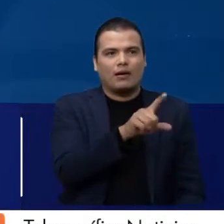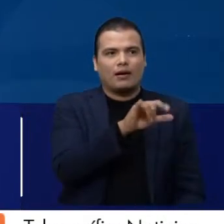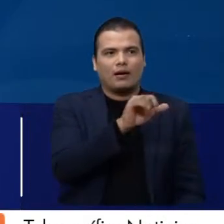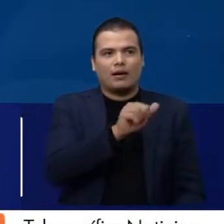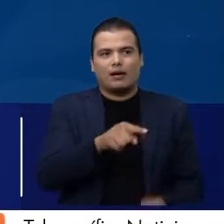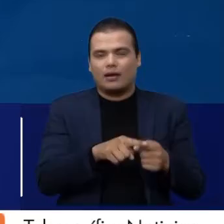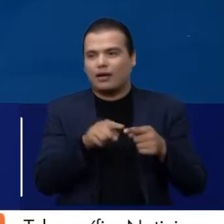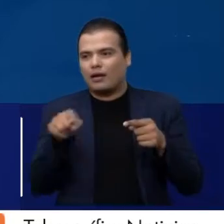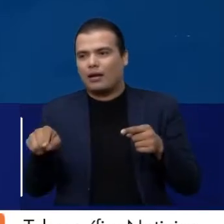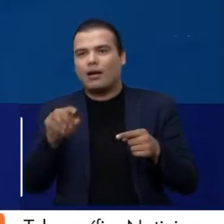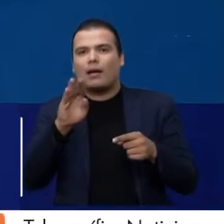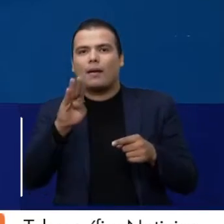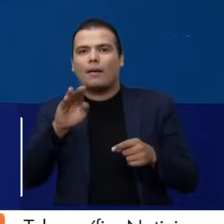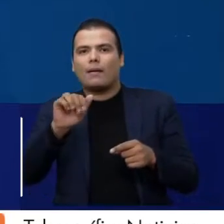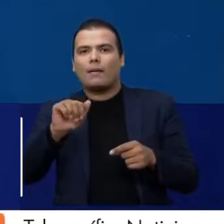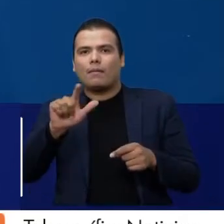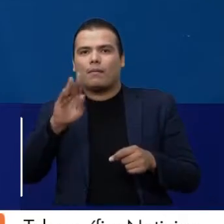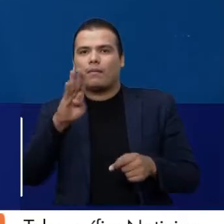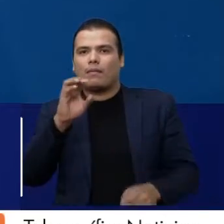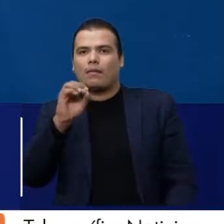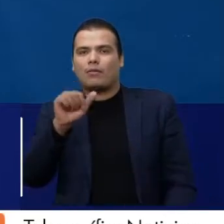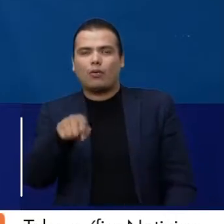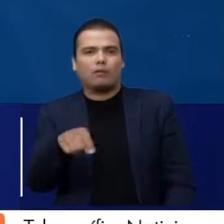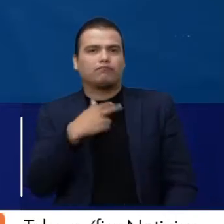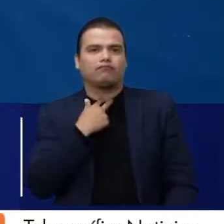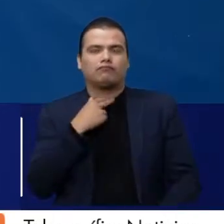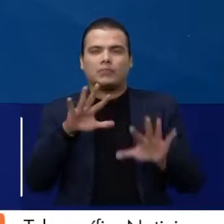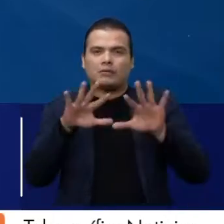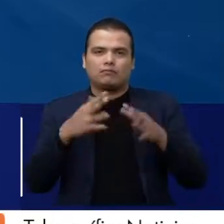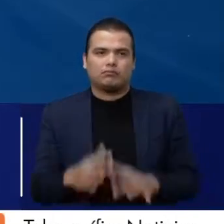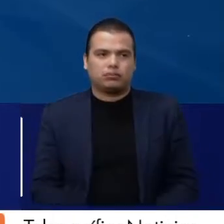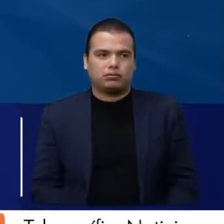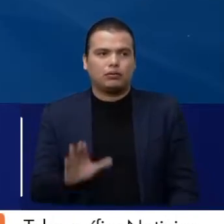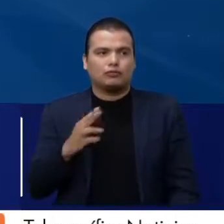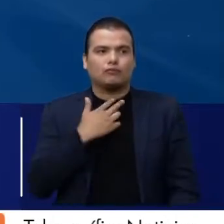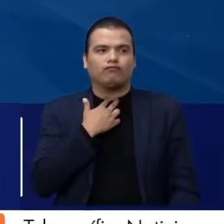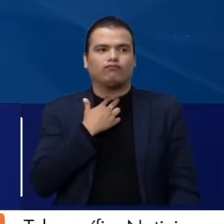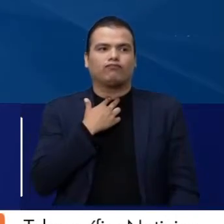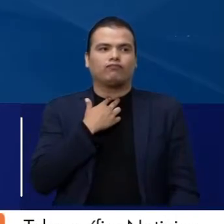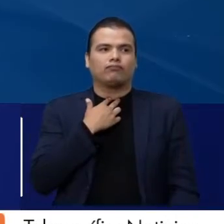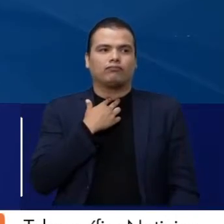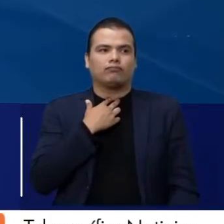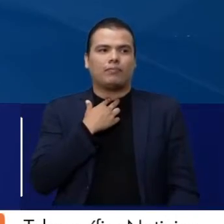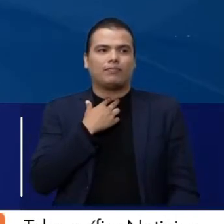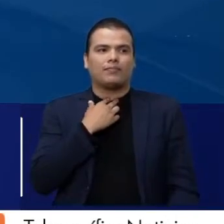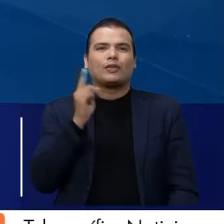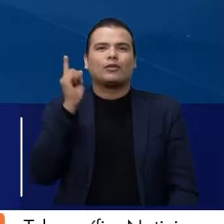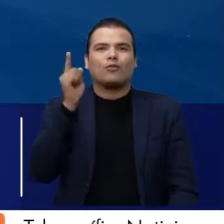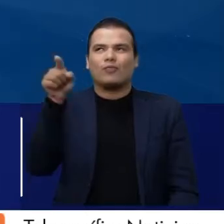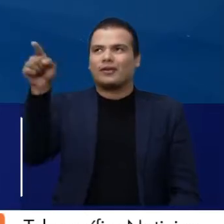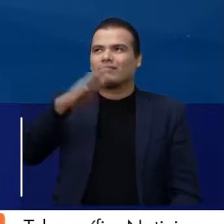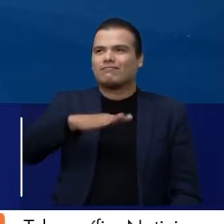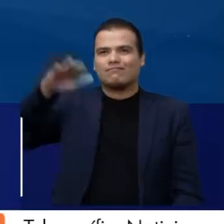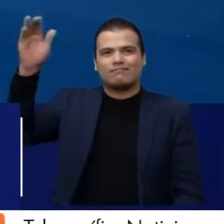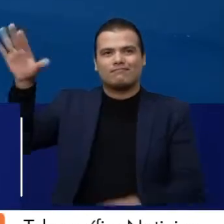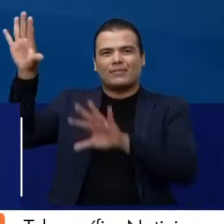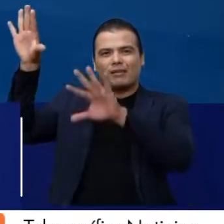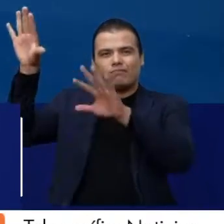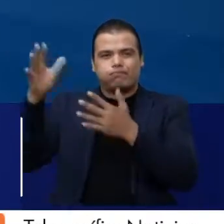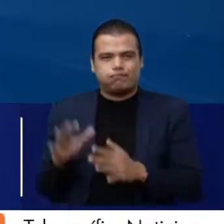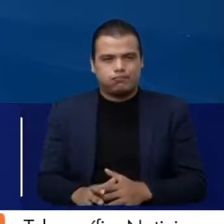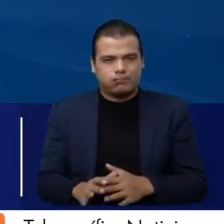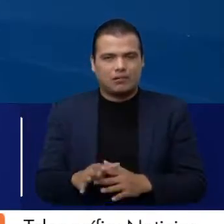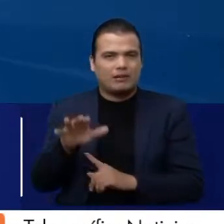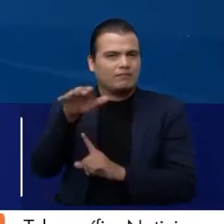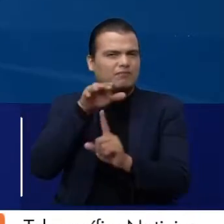que comunica a los municipios de Balboa y Argelia, sur del Cauca, permanece completamente obstruida debido a un gigantesco derrumbe provocado por las